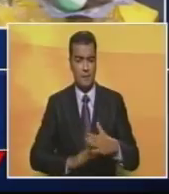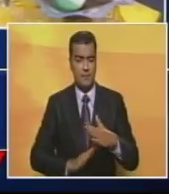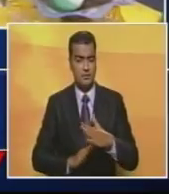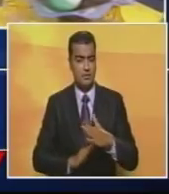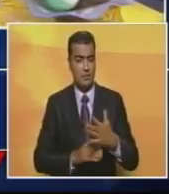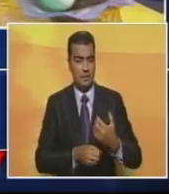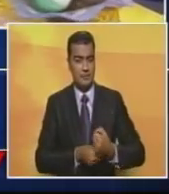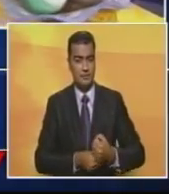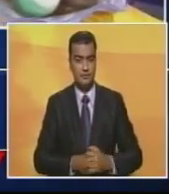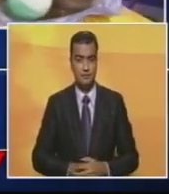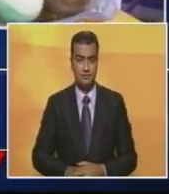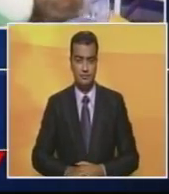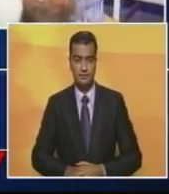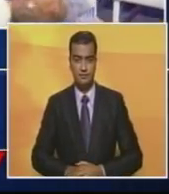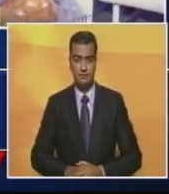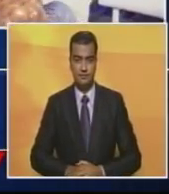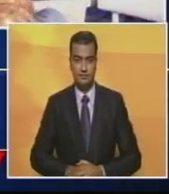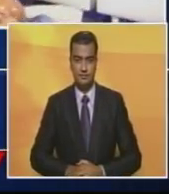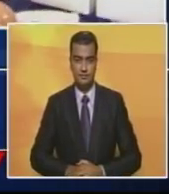regreso, los esperamos.